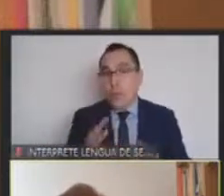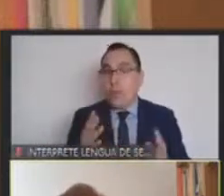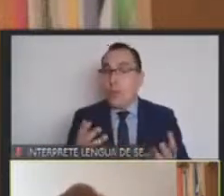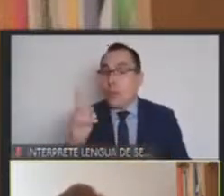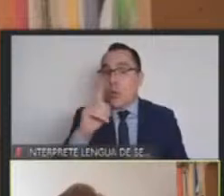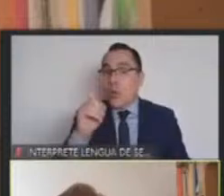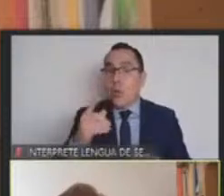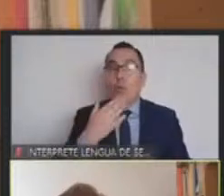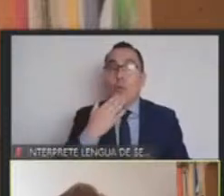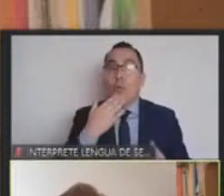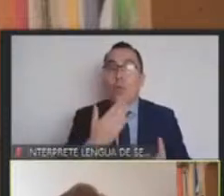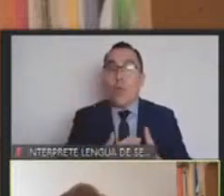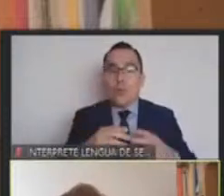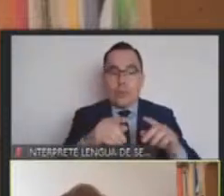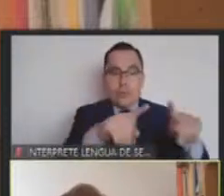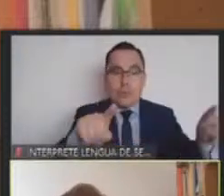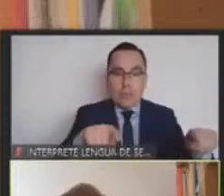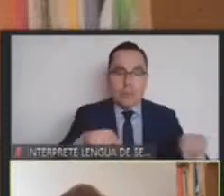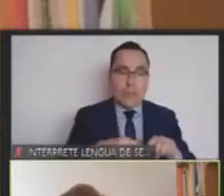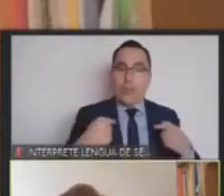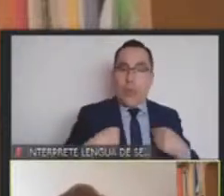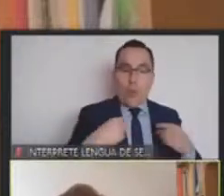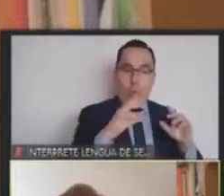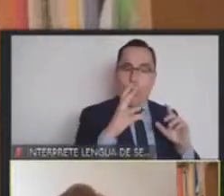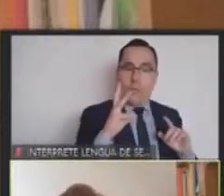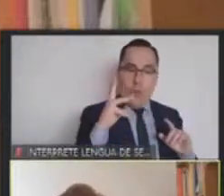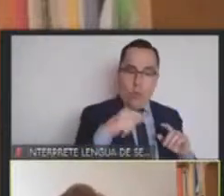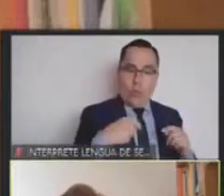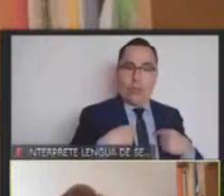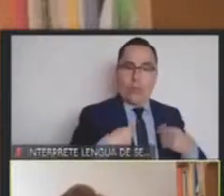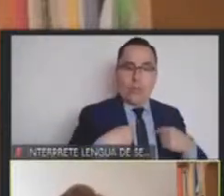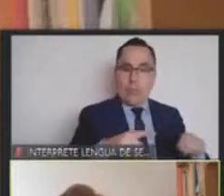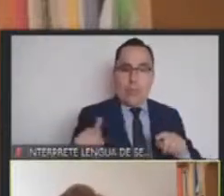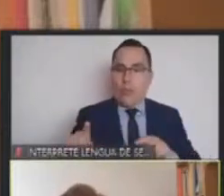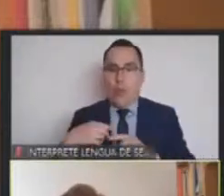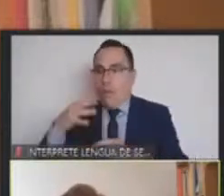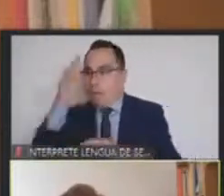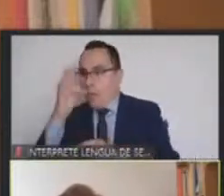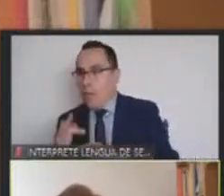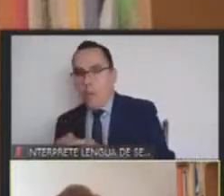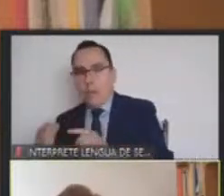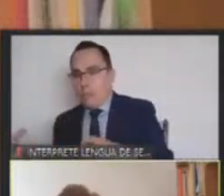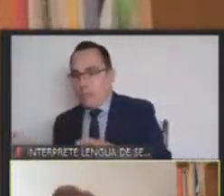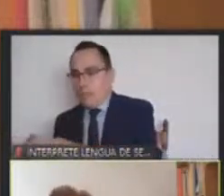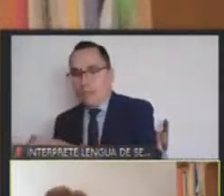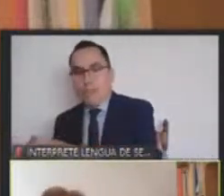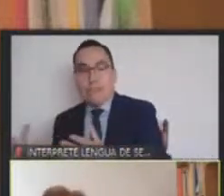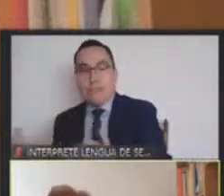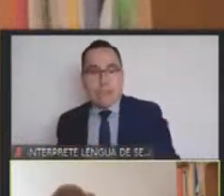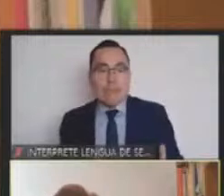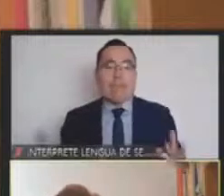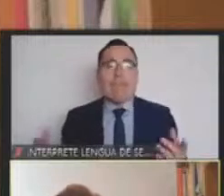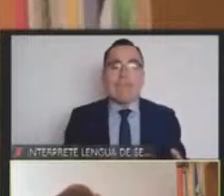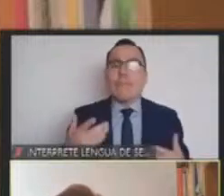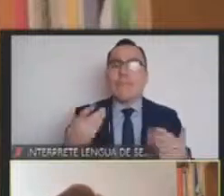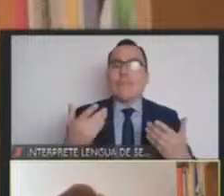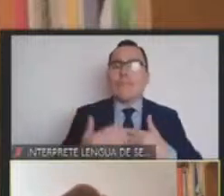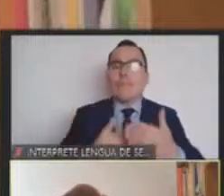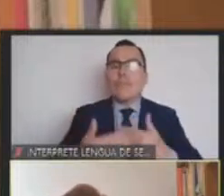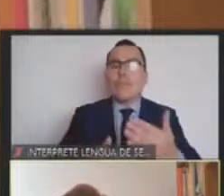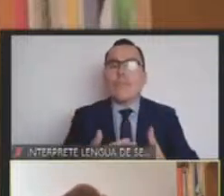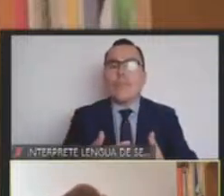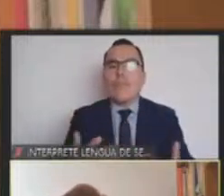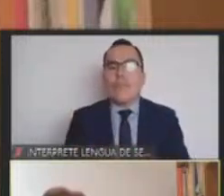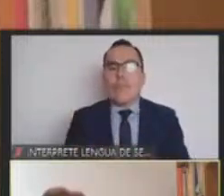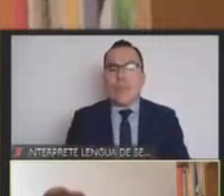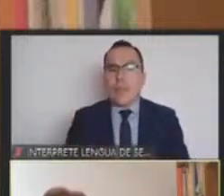ejerce sus funciones jurisdiccionales. Y destacar que la responsabilidad ética se encamina hacia el deber ser, a